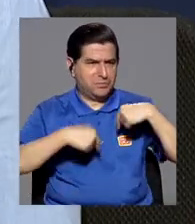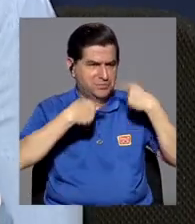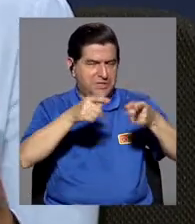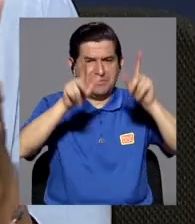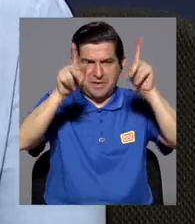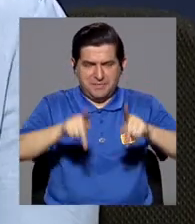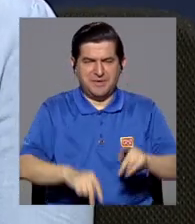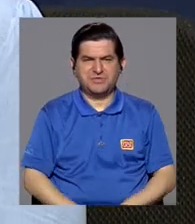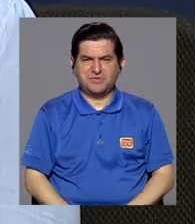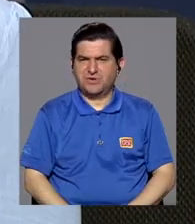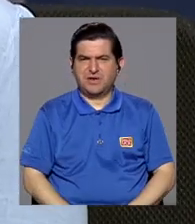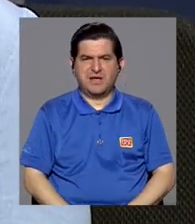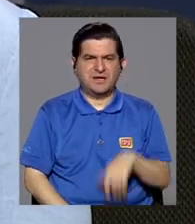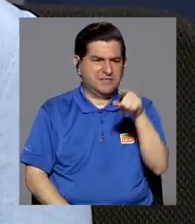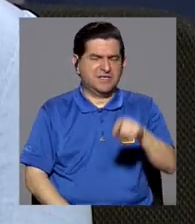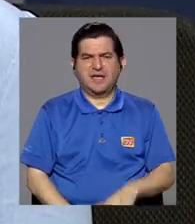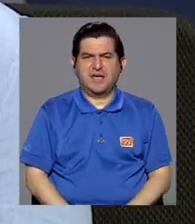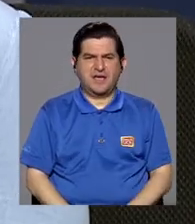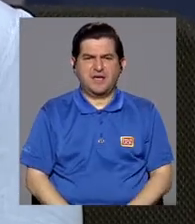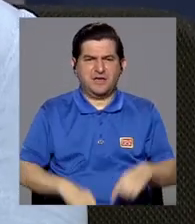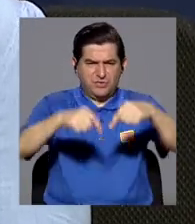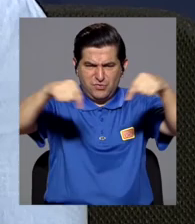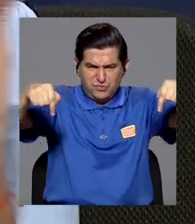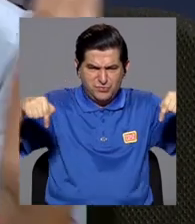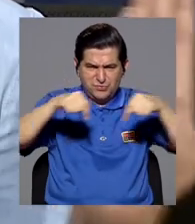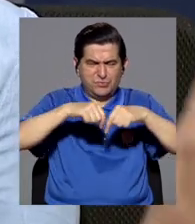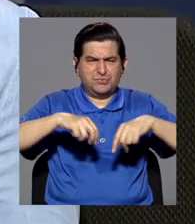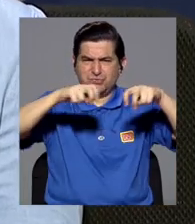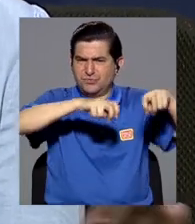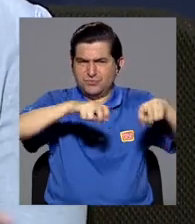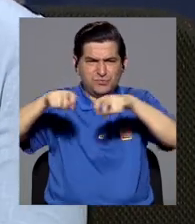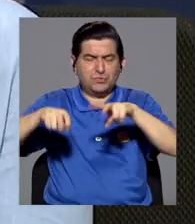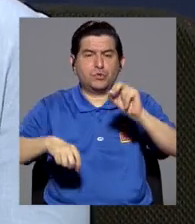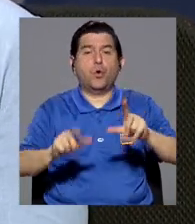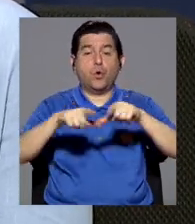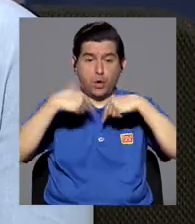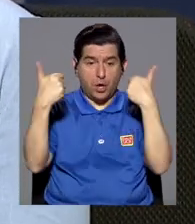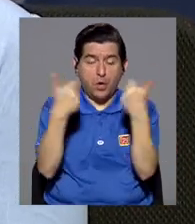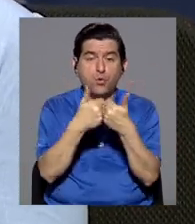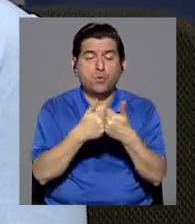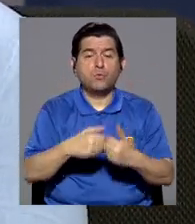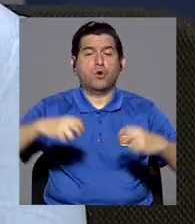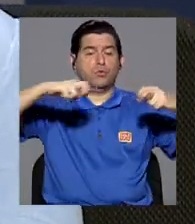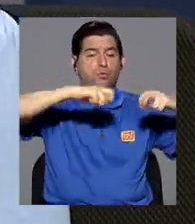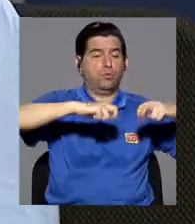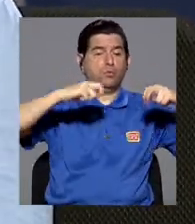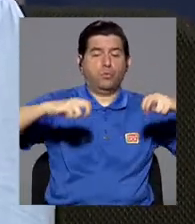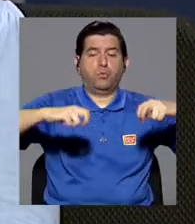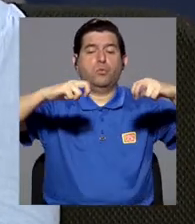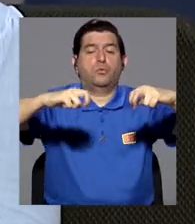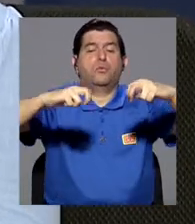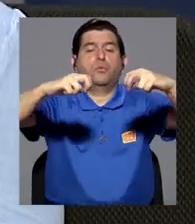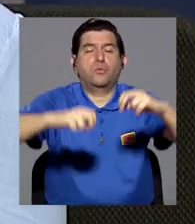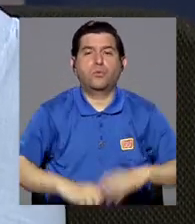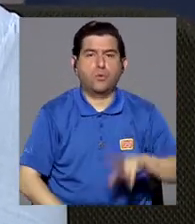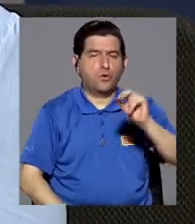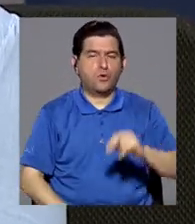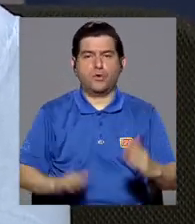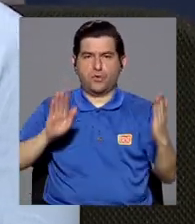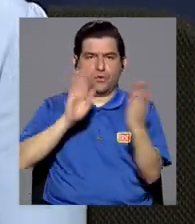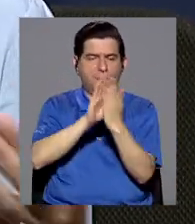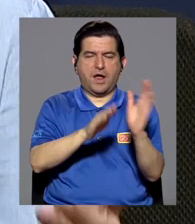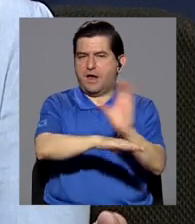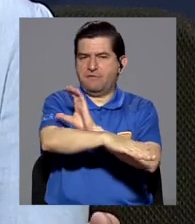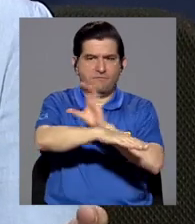y las personas no están sentadas en cubículos sino que justamente están sentadas en grupo una frente a otras o tal vez no están sentada frente a un